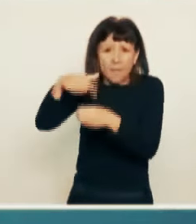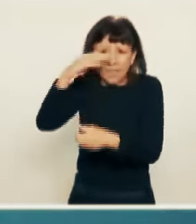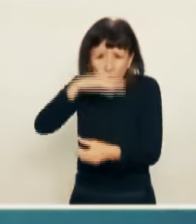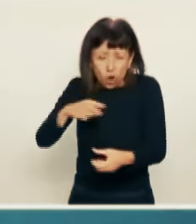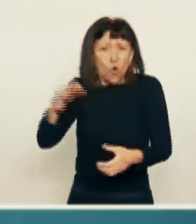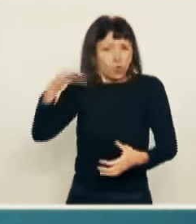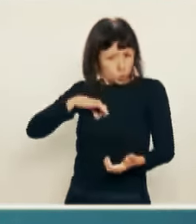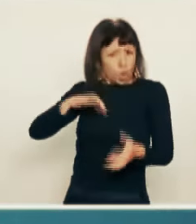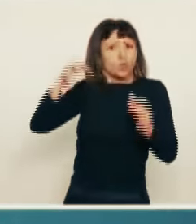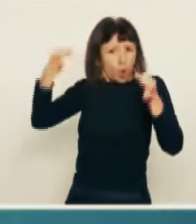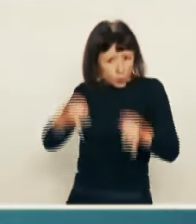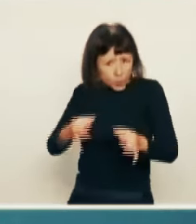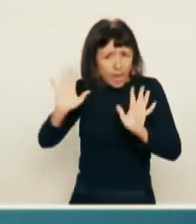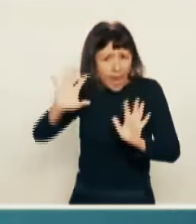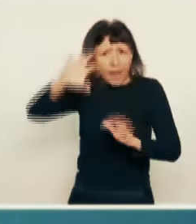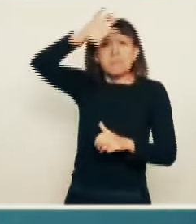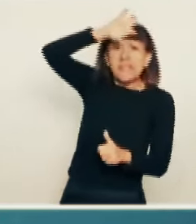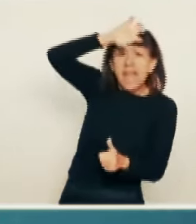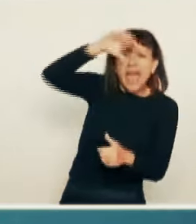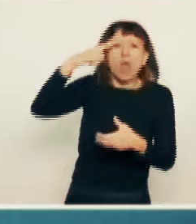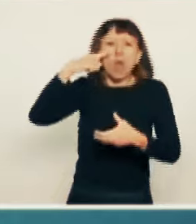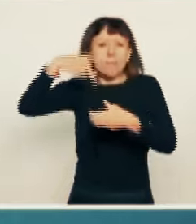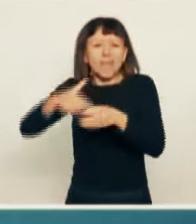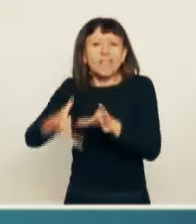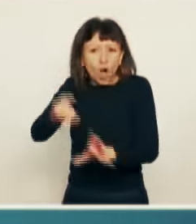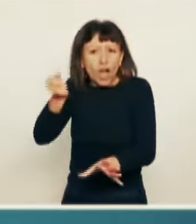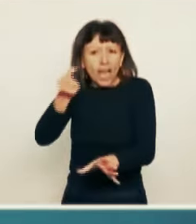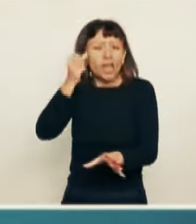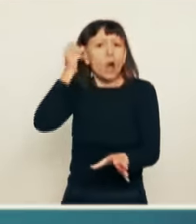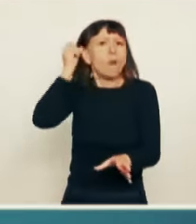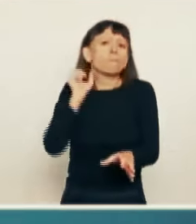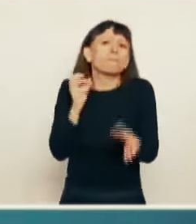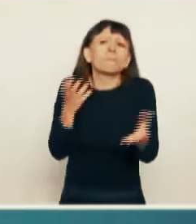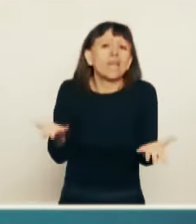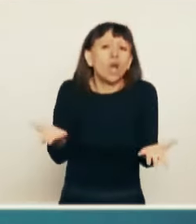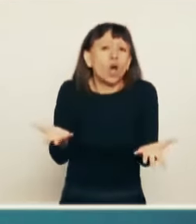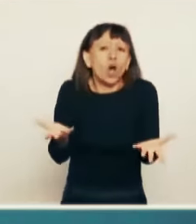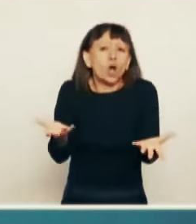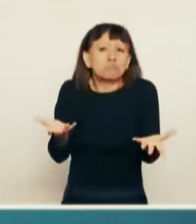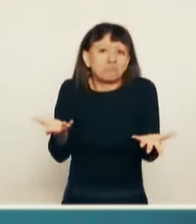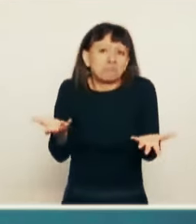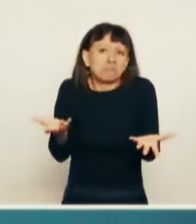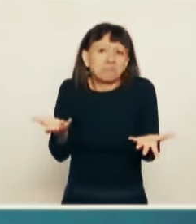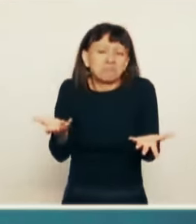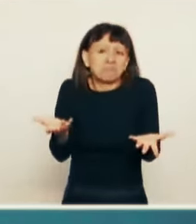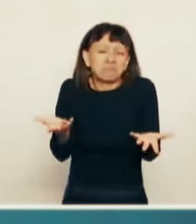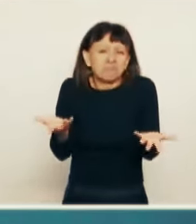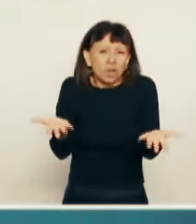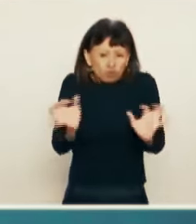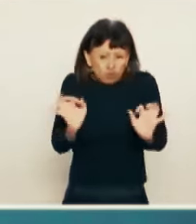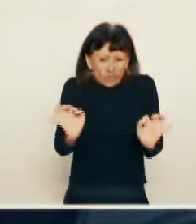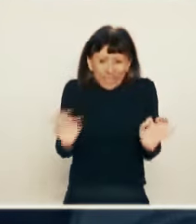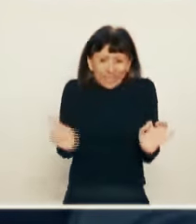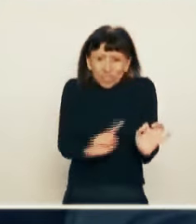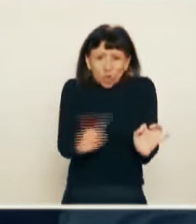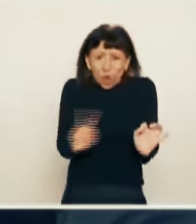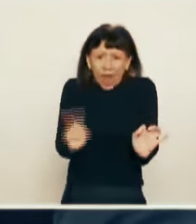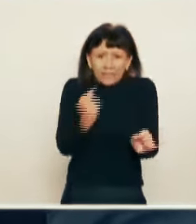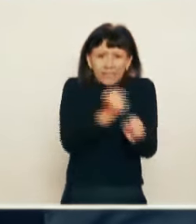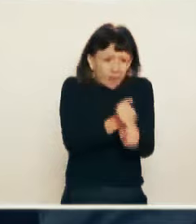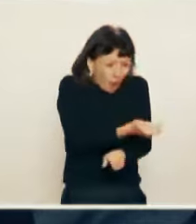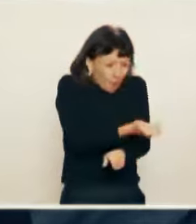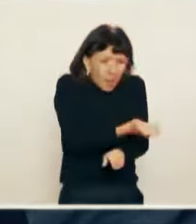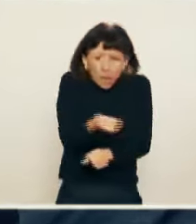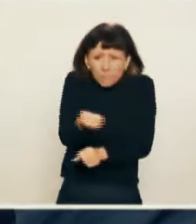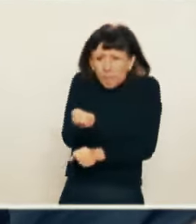mineros, petroleros, pero ¿qué vamos a tener? No nos va a alcanzar. Y es lo que va a pasar y que ya